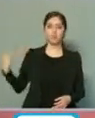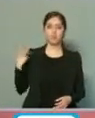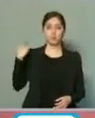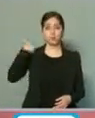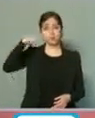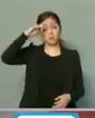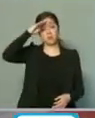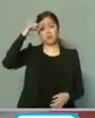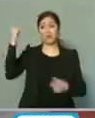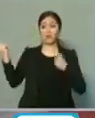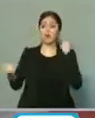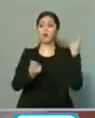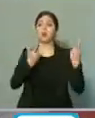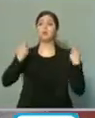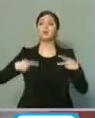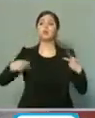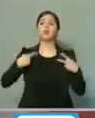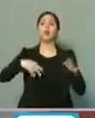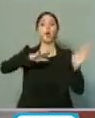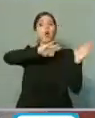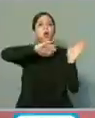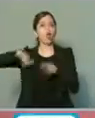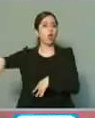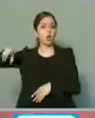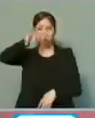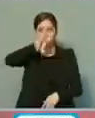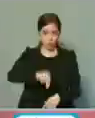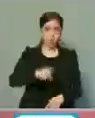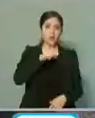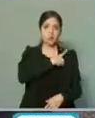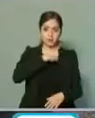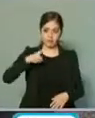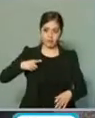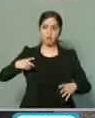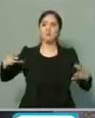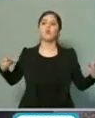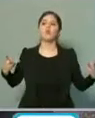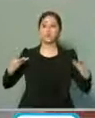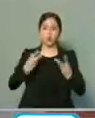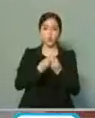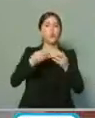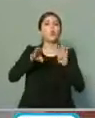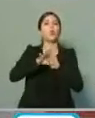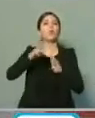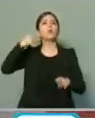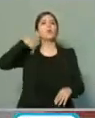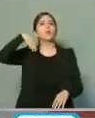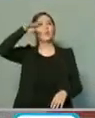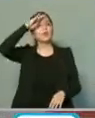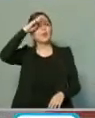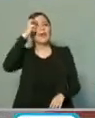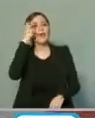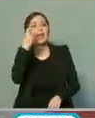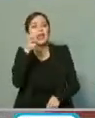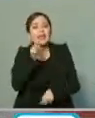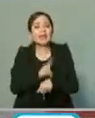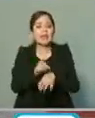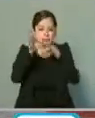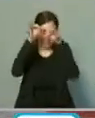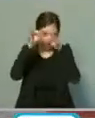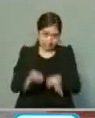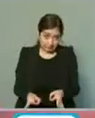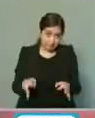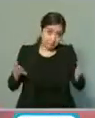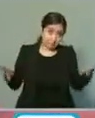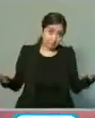que hoy por hoy no deberíamos de olvidarlo e incorporar Esta concentración, ¿no? esta forma de verdad de estar en el ahí y en el ahora. exacto. Entonces, pues